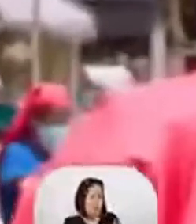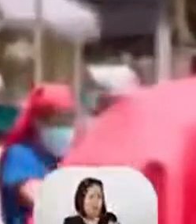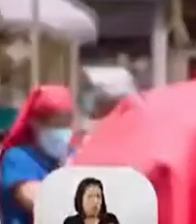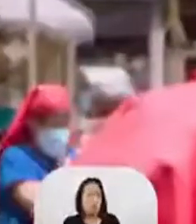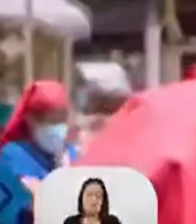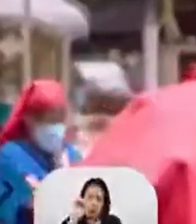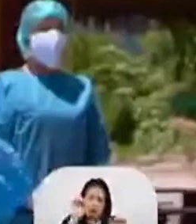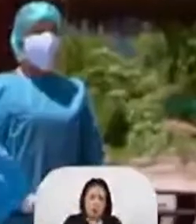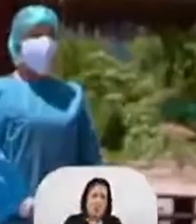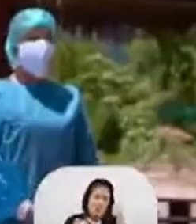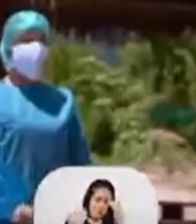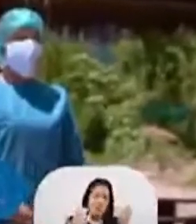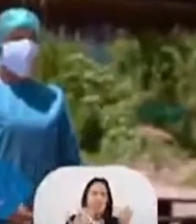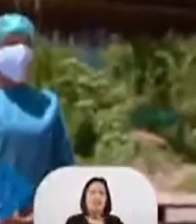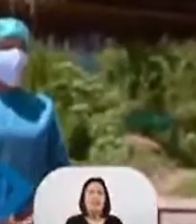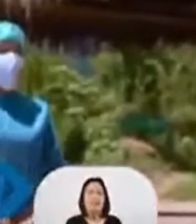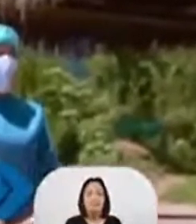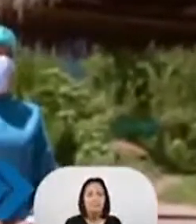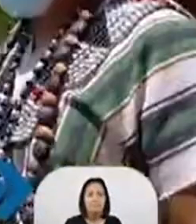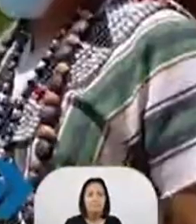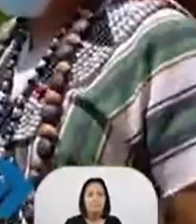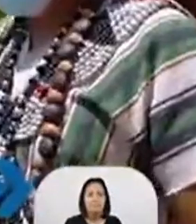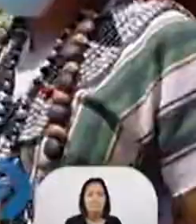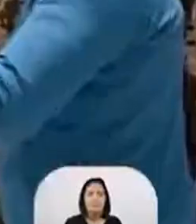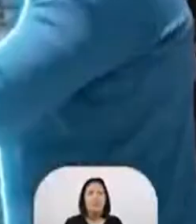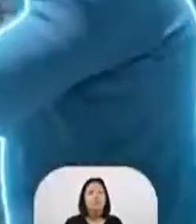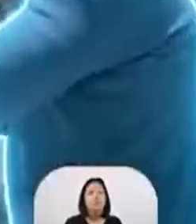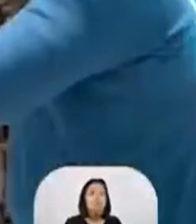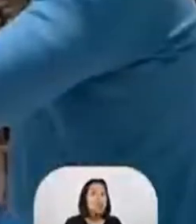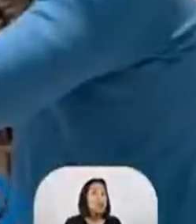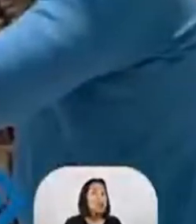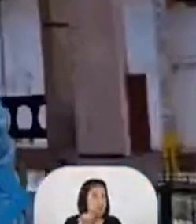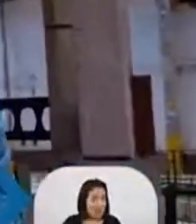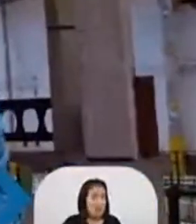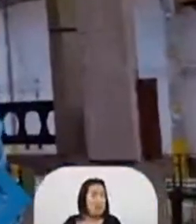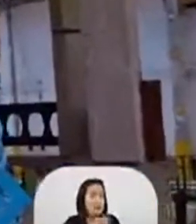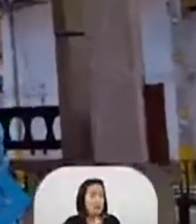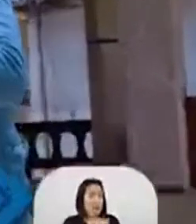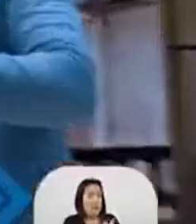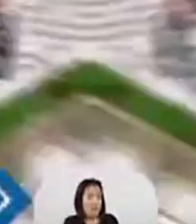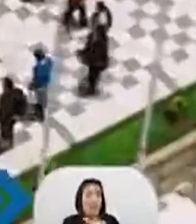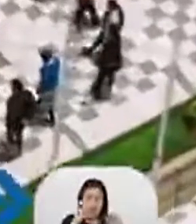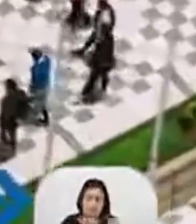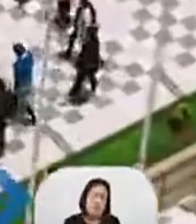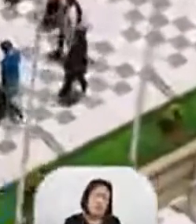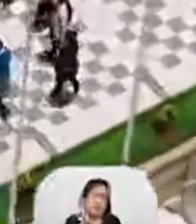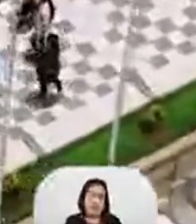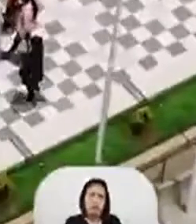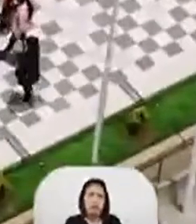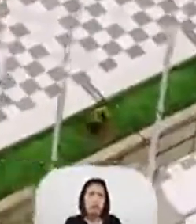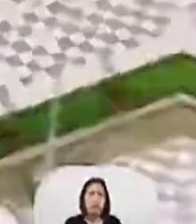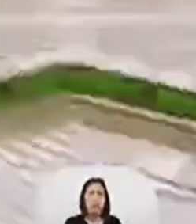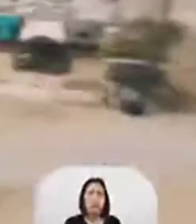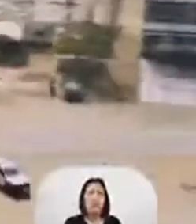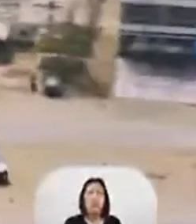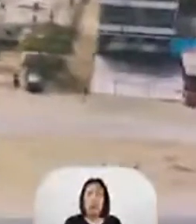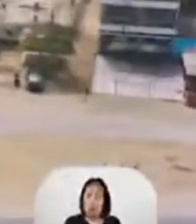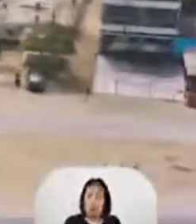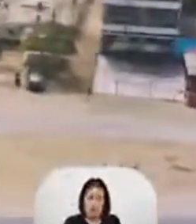Hermanos, vacunémonos todos con esperanza. Porque las vacunas sí protegen, sí funcionan. ¡Vamos a